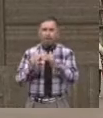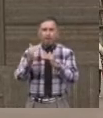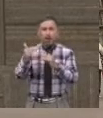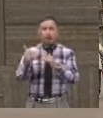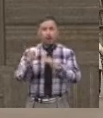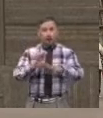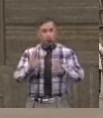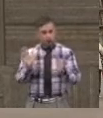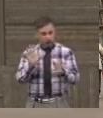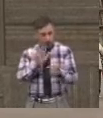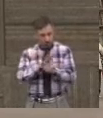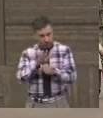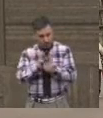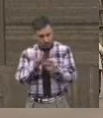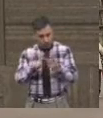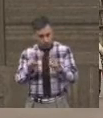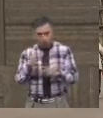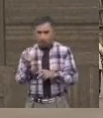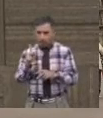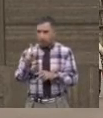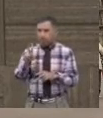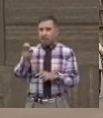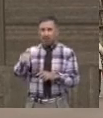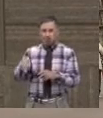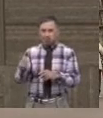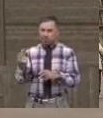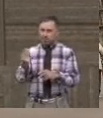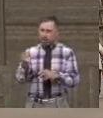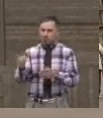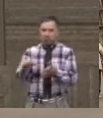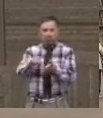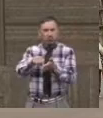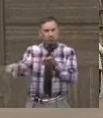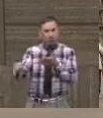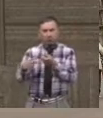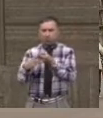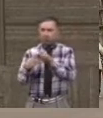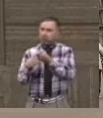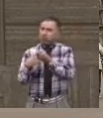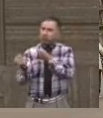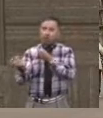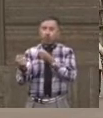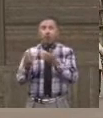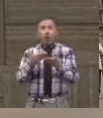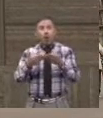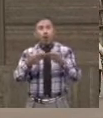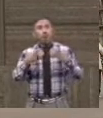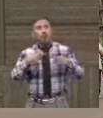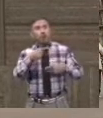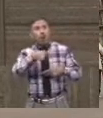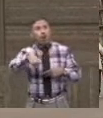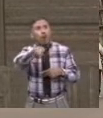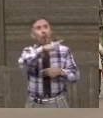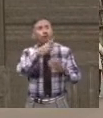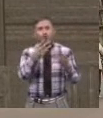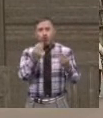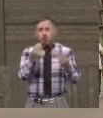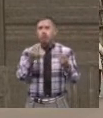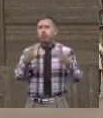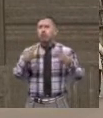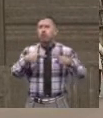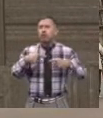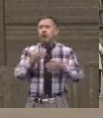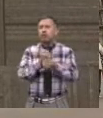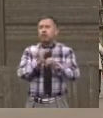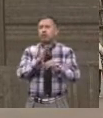de registro. Hoy lo dice buena parte de la sociedad. Hay ciudadanos libres, independientes, que han venido a entregar